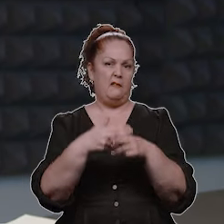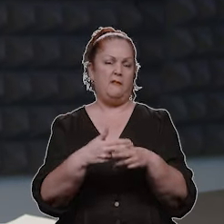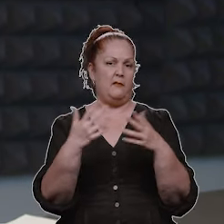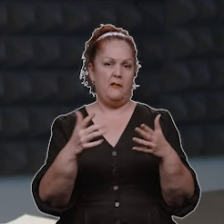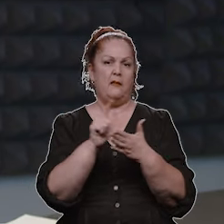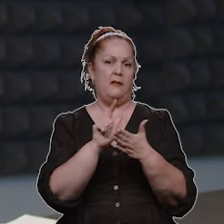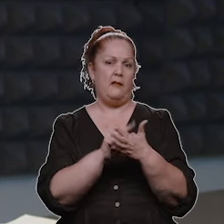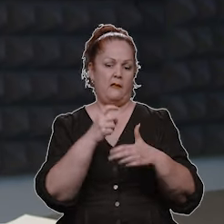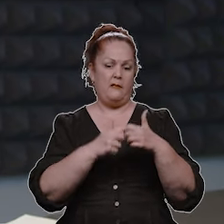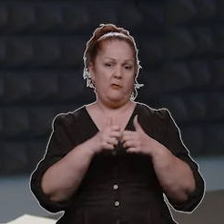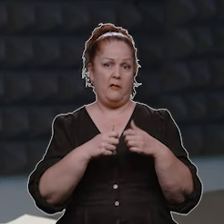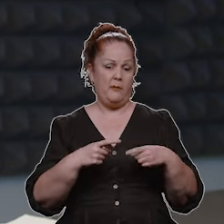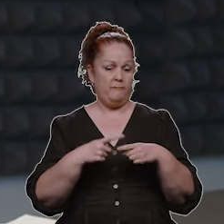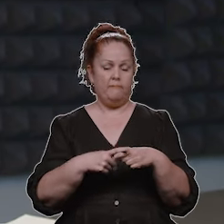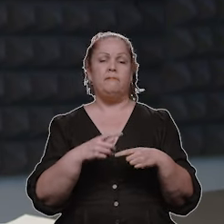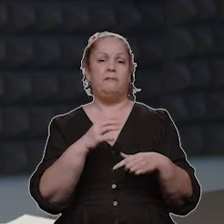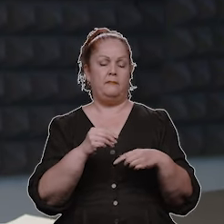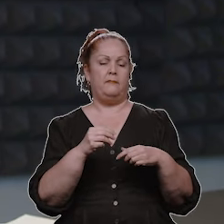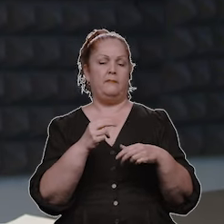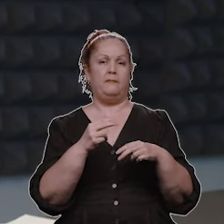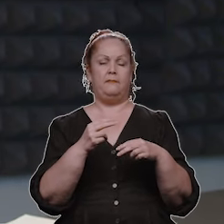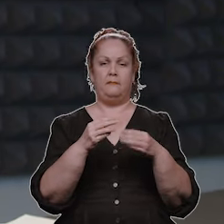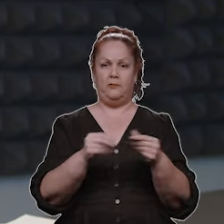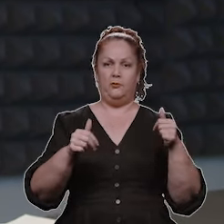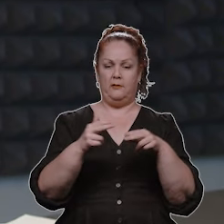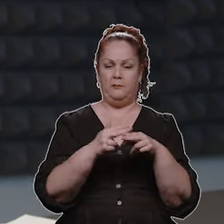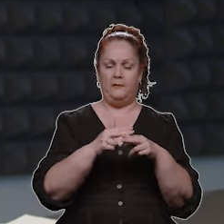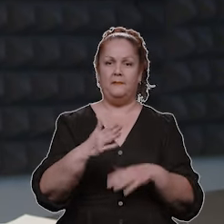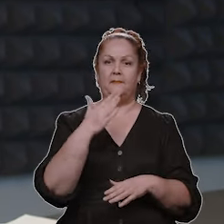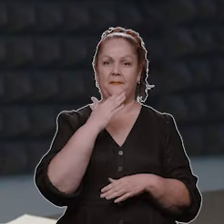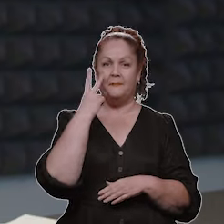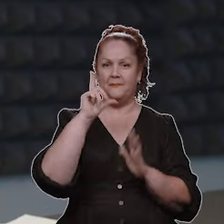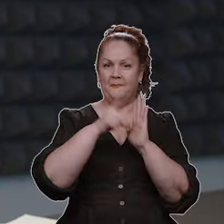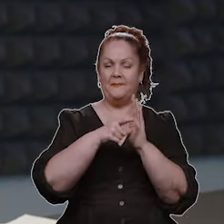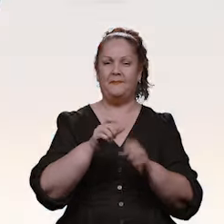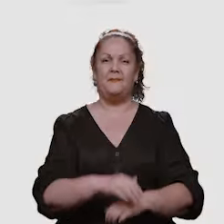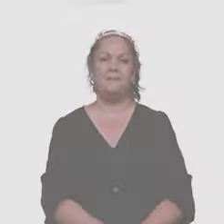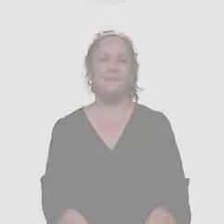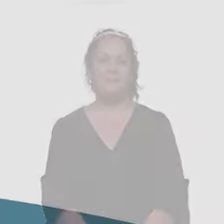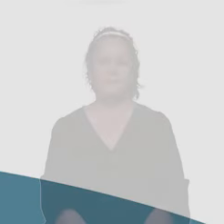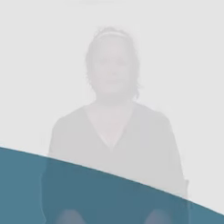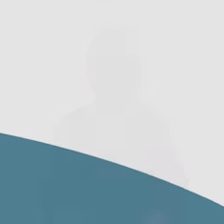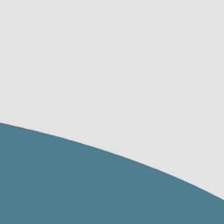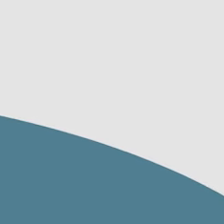conocida como la ley de controversias y Estados provisionales del derecho Muchas gracias por vernos nos vemos en la próxima